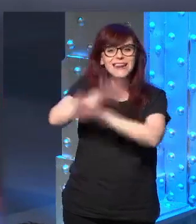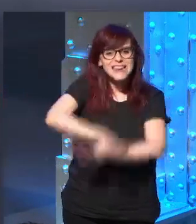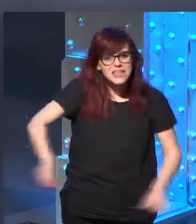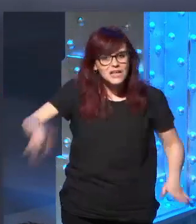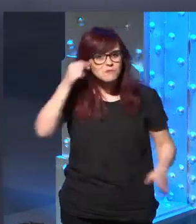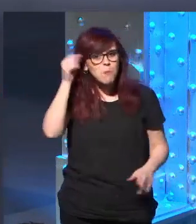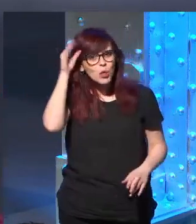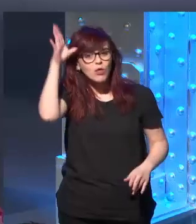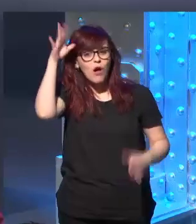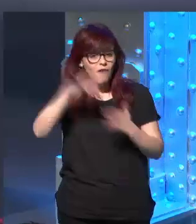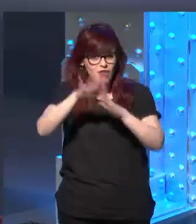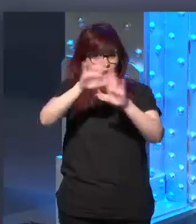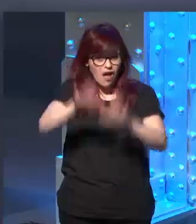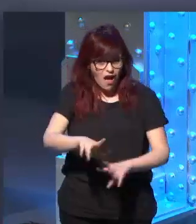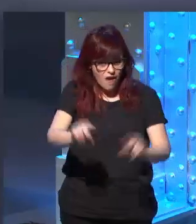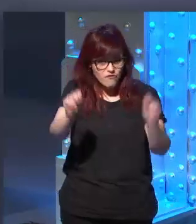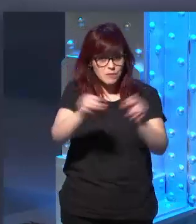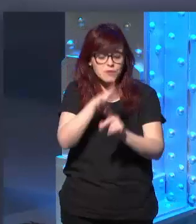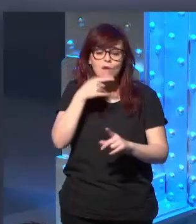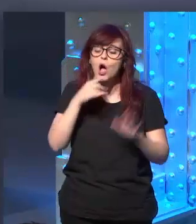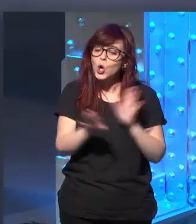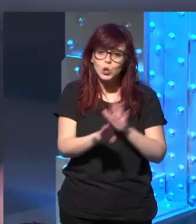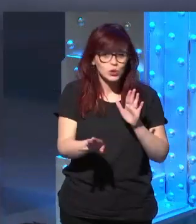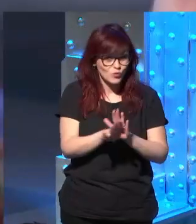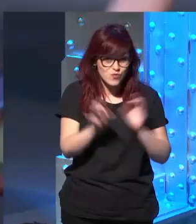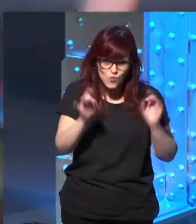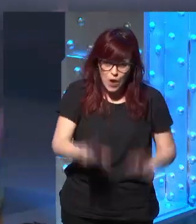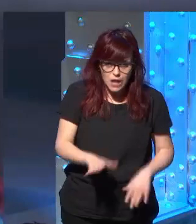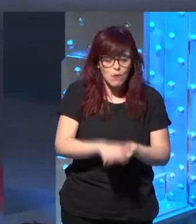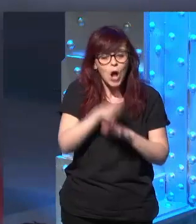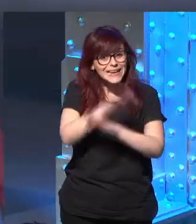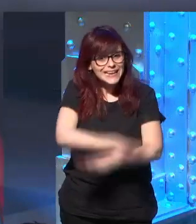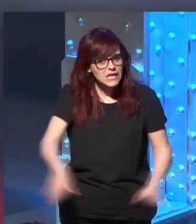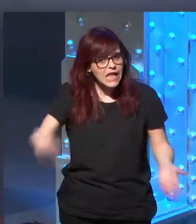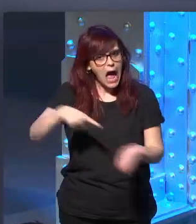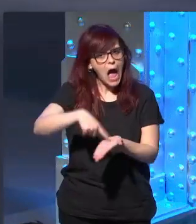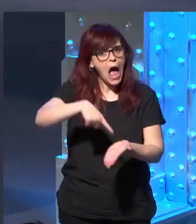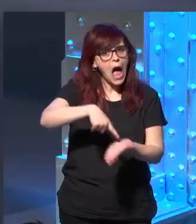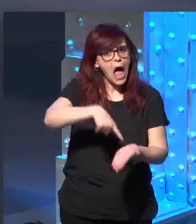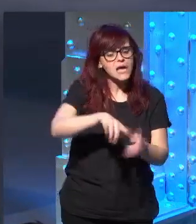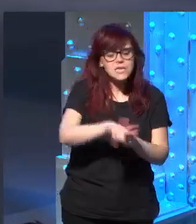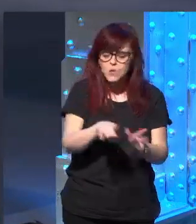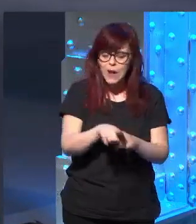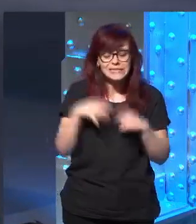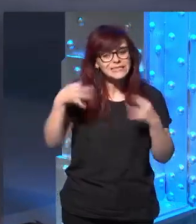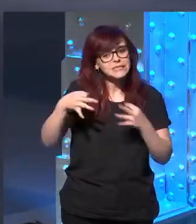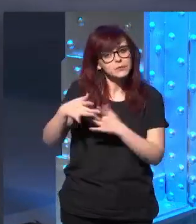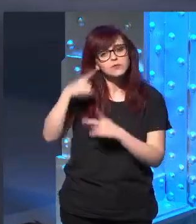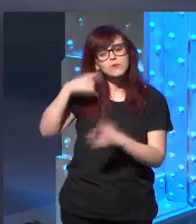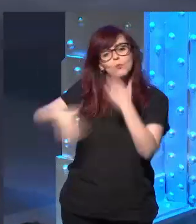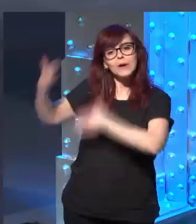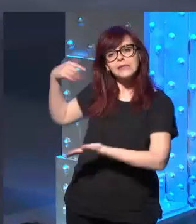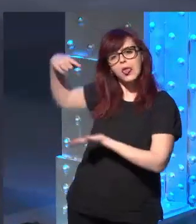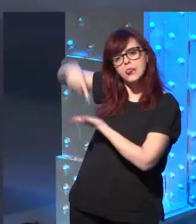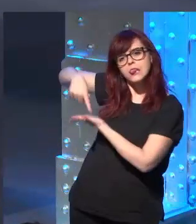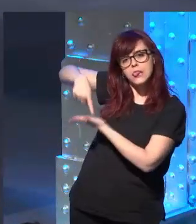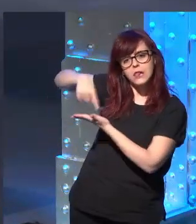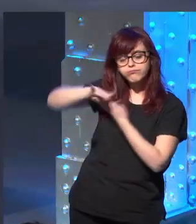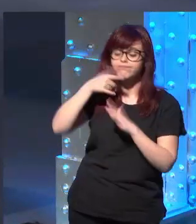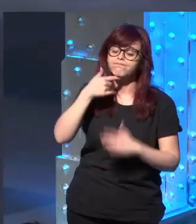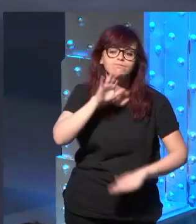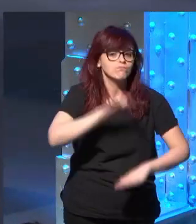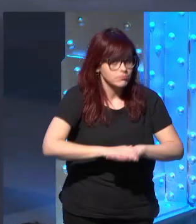iba a terminar, pero realmente continúa, ¿no? Siempre que siento que esa niña me está exigiendo cosas todo el tiempo y que yo las tengo que cumplir. Y